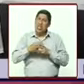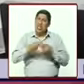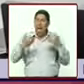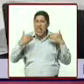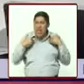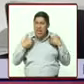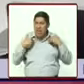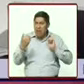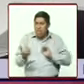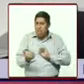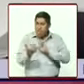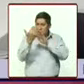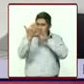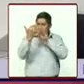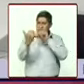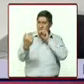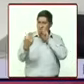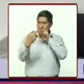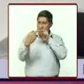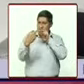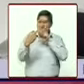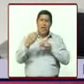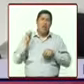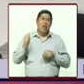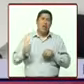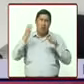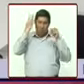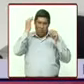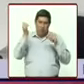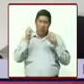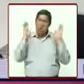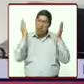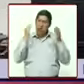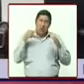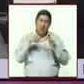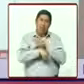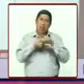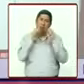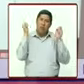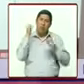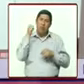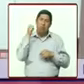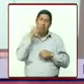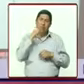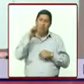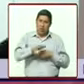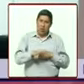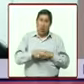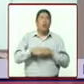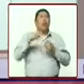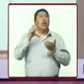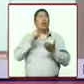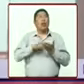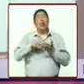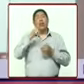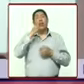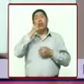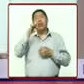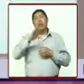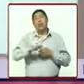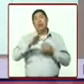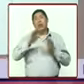una audiencia de medidas cautelares por el delito de infanticidio. Es de lamentar que esta pequeña ya perdió la vida,